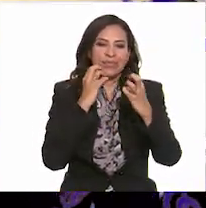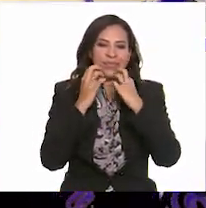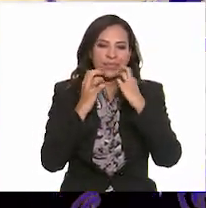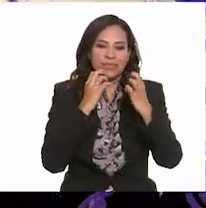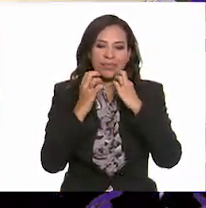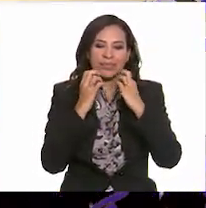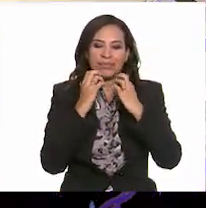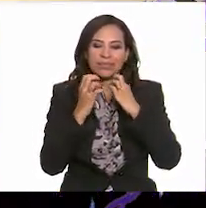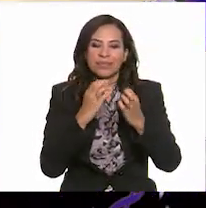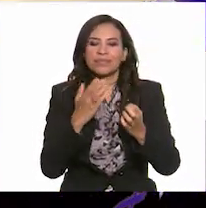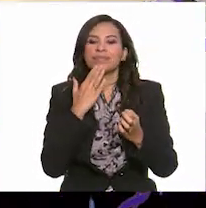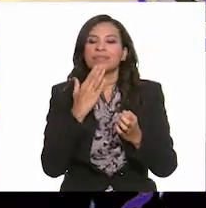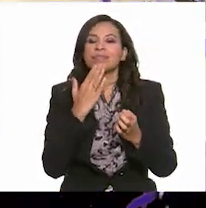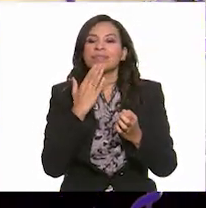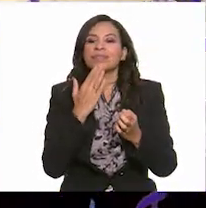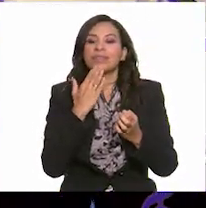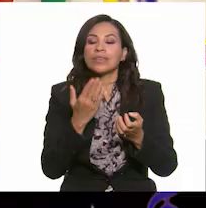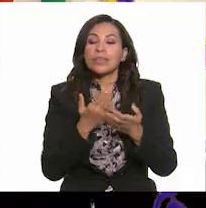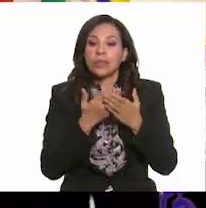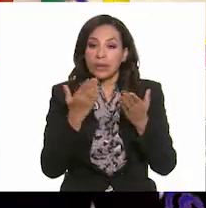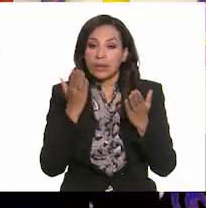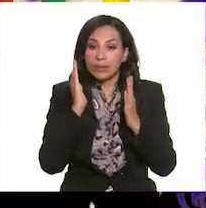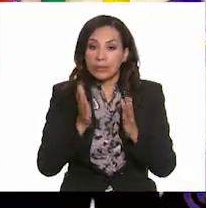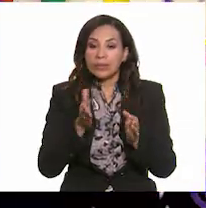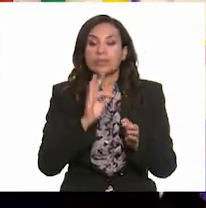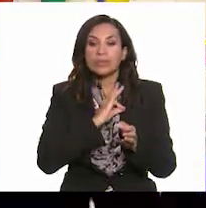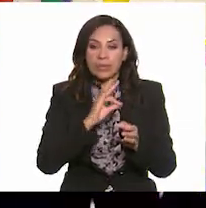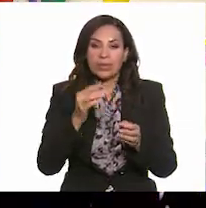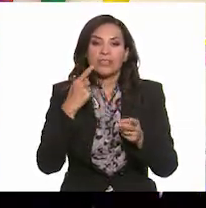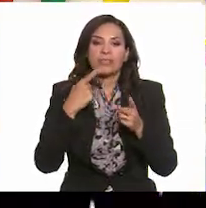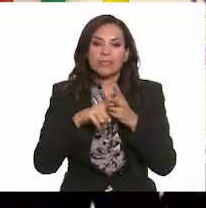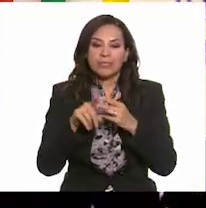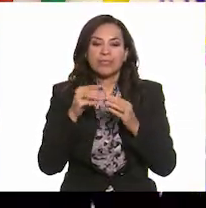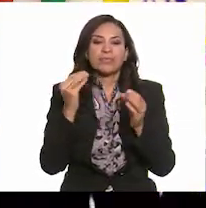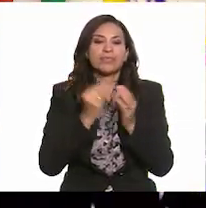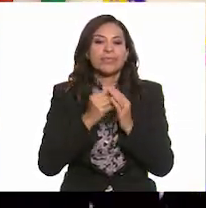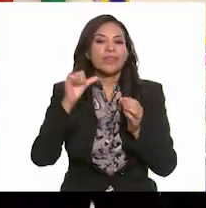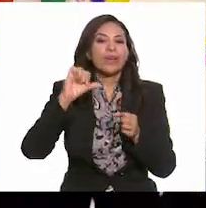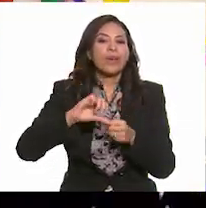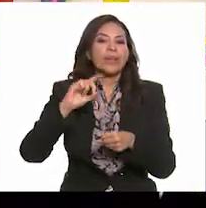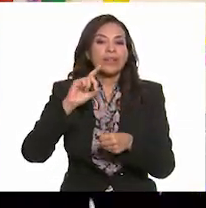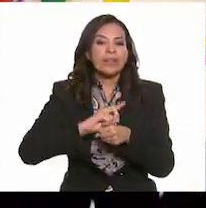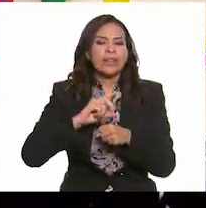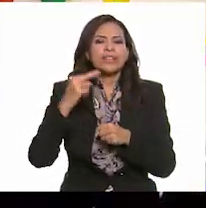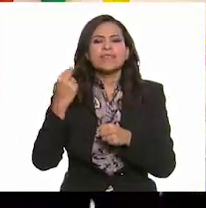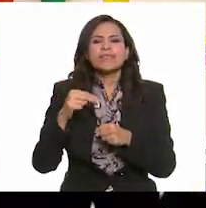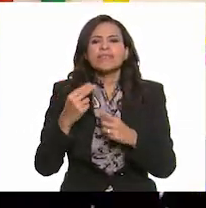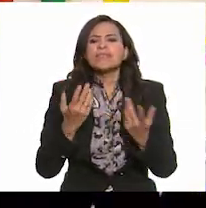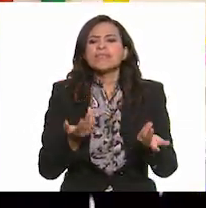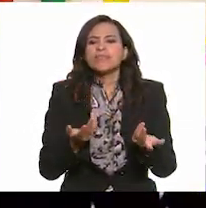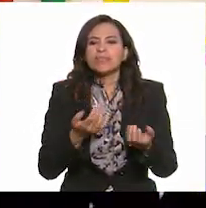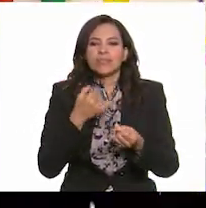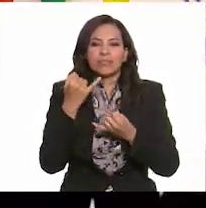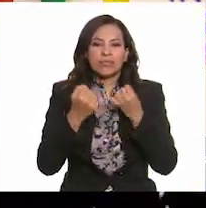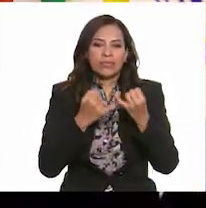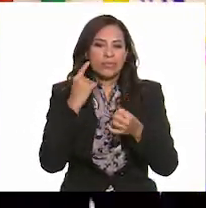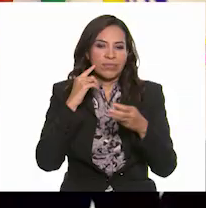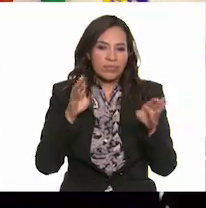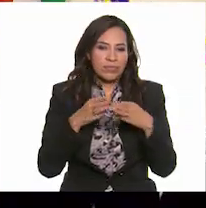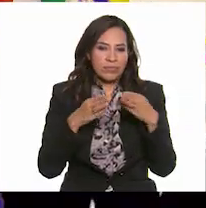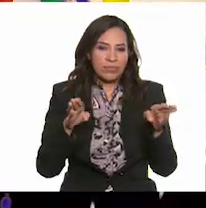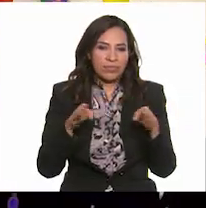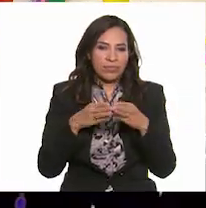yeah, yeah! ¡Muy bien! Ahora sí, podemos comenzar con nuestra clase del día de hoy, que se llama Juego